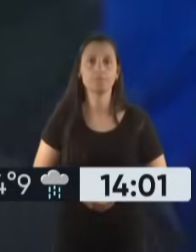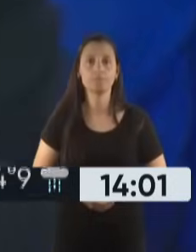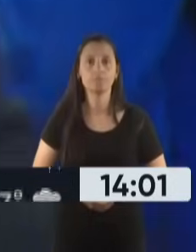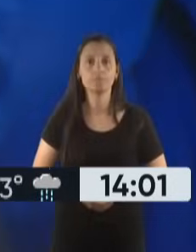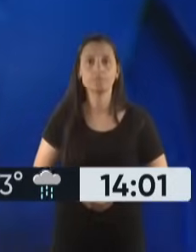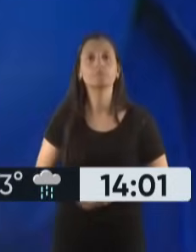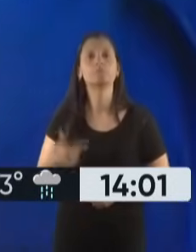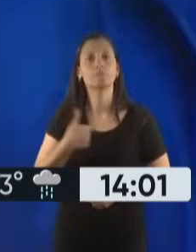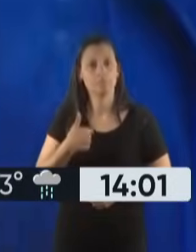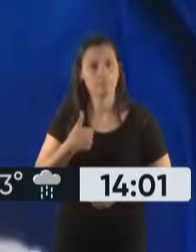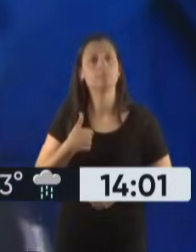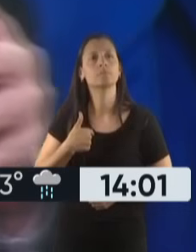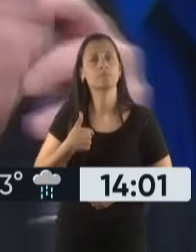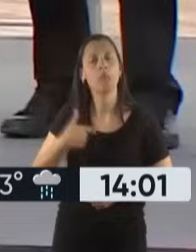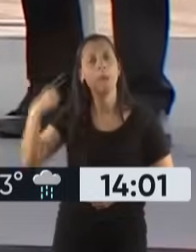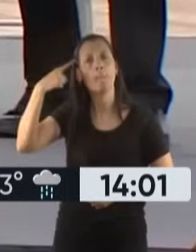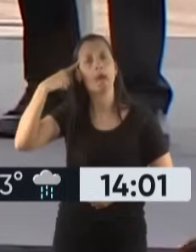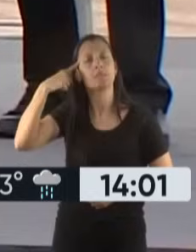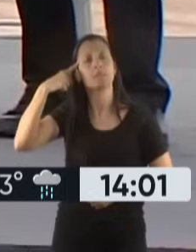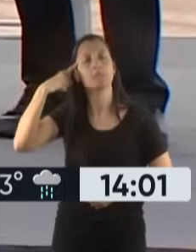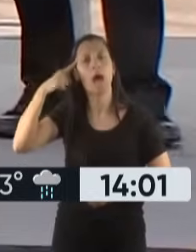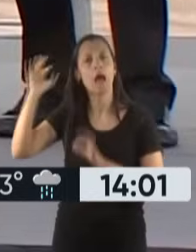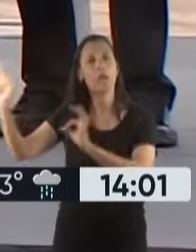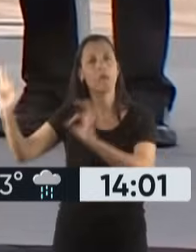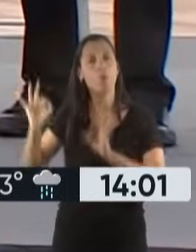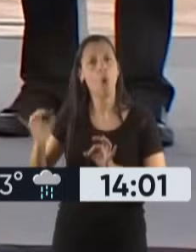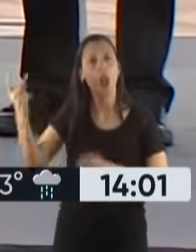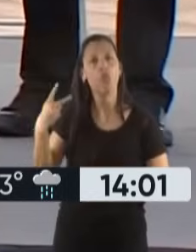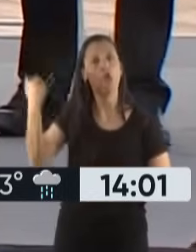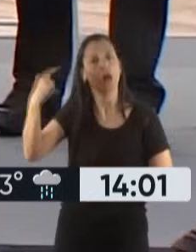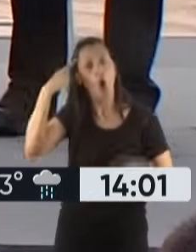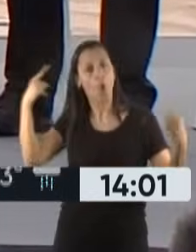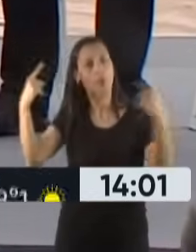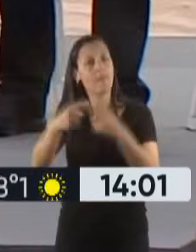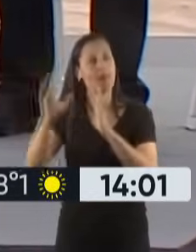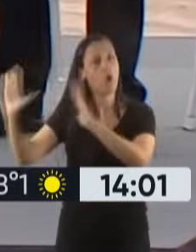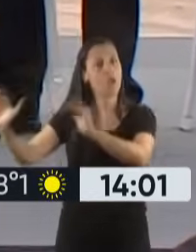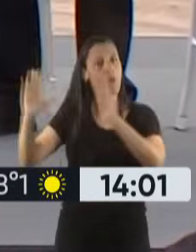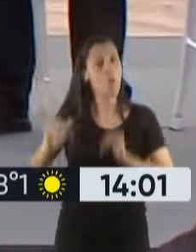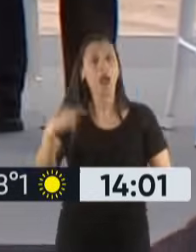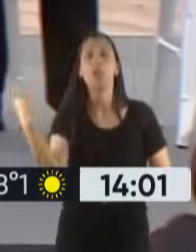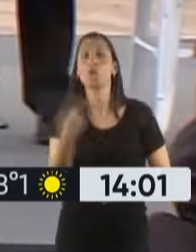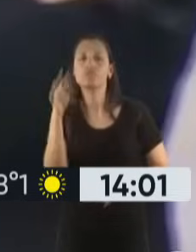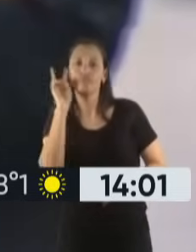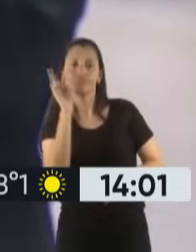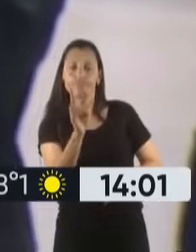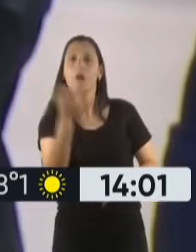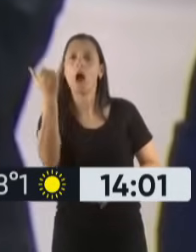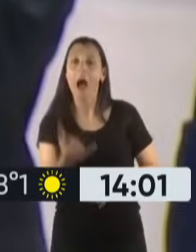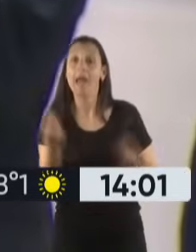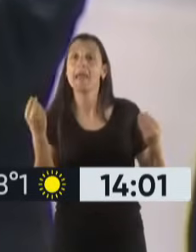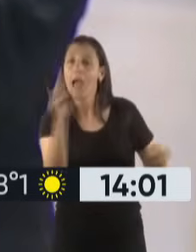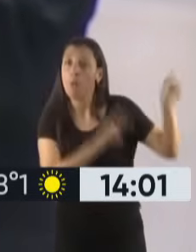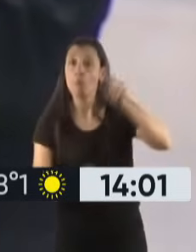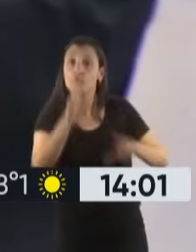con quien compartimos los mismos valores y tenemos los mismos compromisos. Nuestros valores es estar al lado